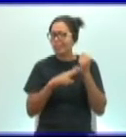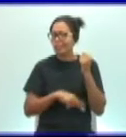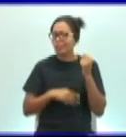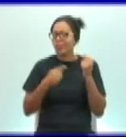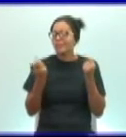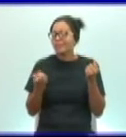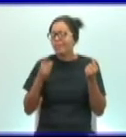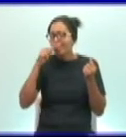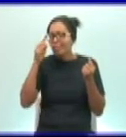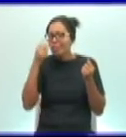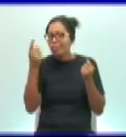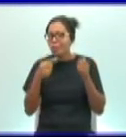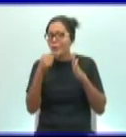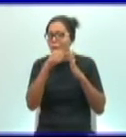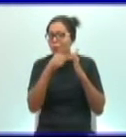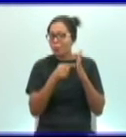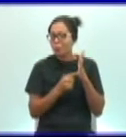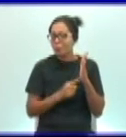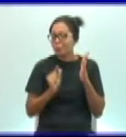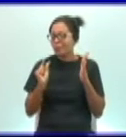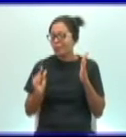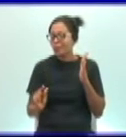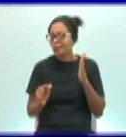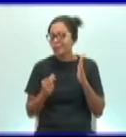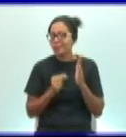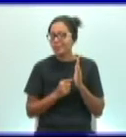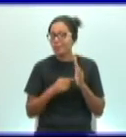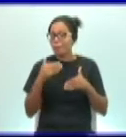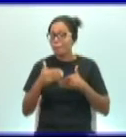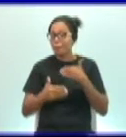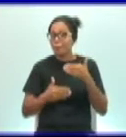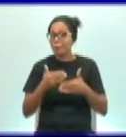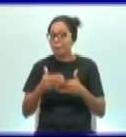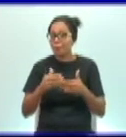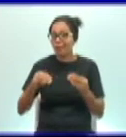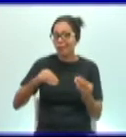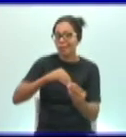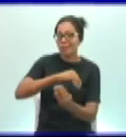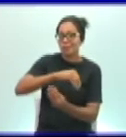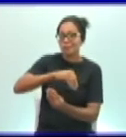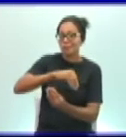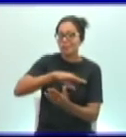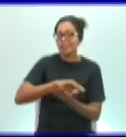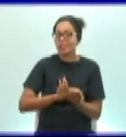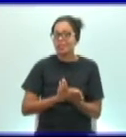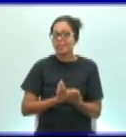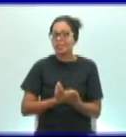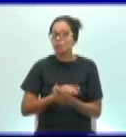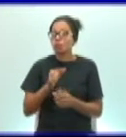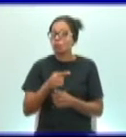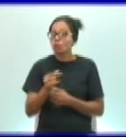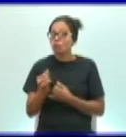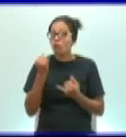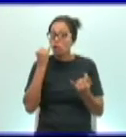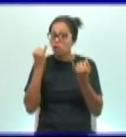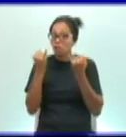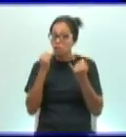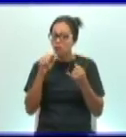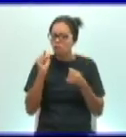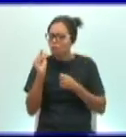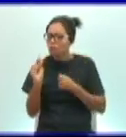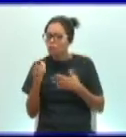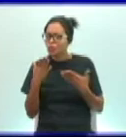inverso, les puedo dar los elementos y ustedes me tienen que identificar a qué personalidad histórica me estoy refiriendo, que fue lo que hicimos ahora en este